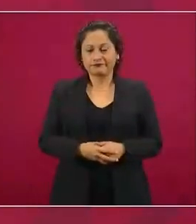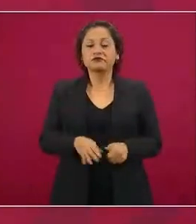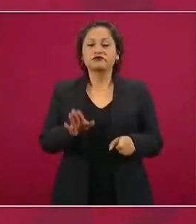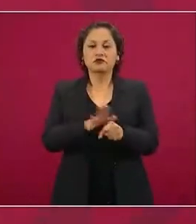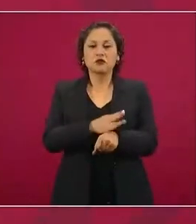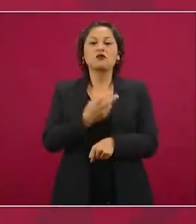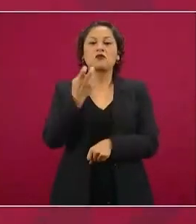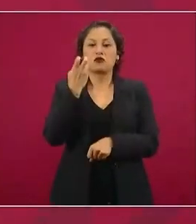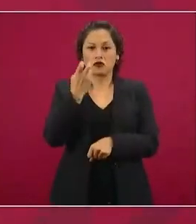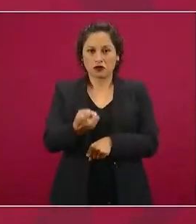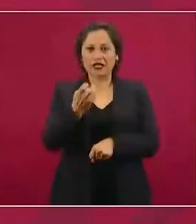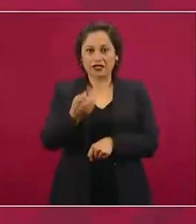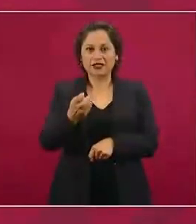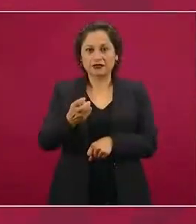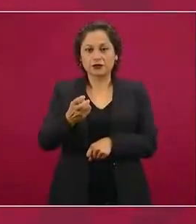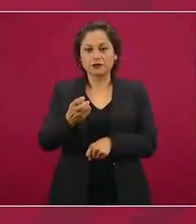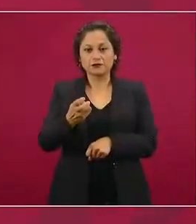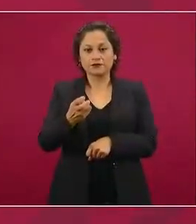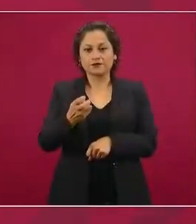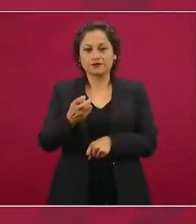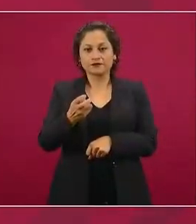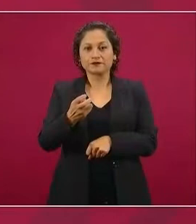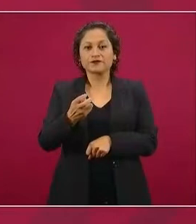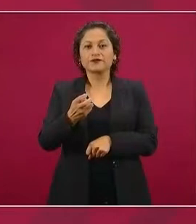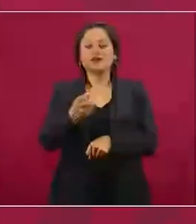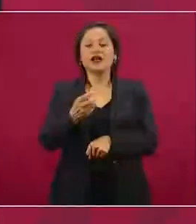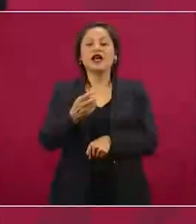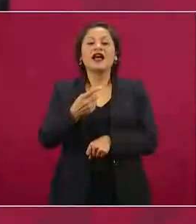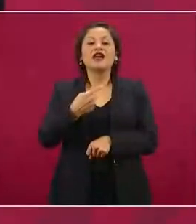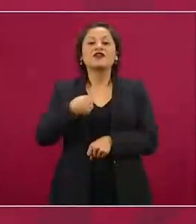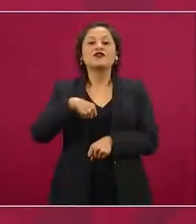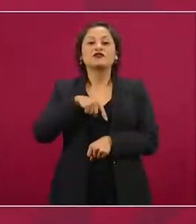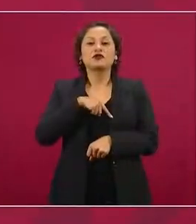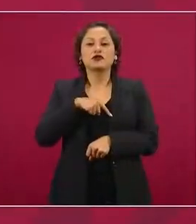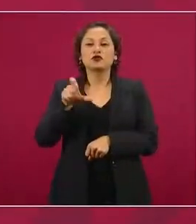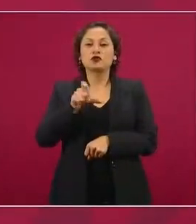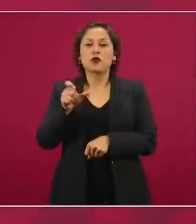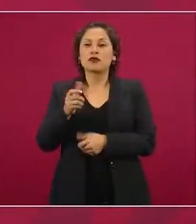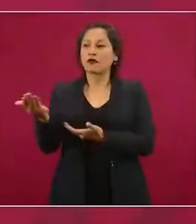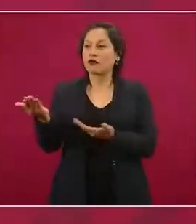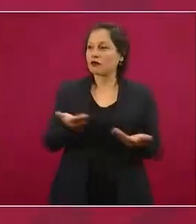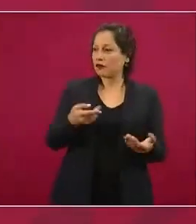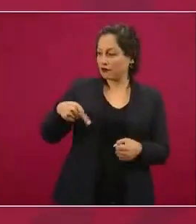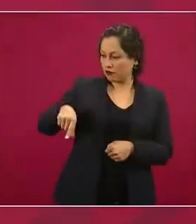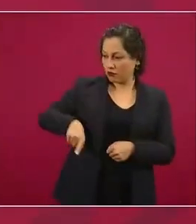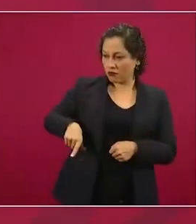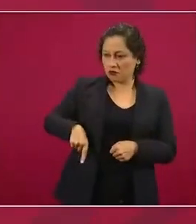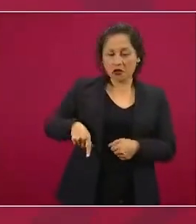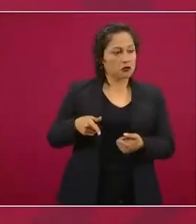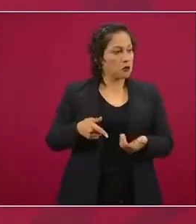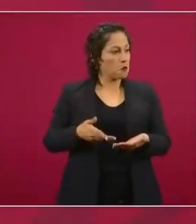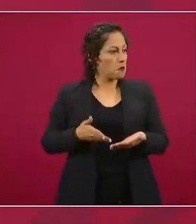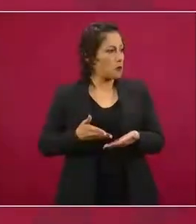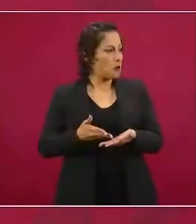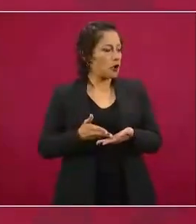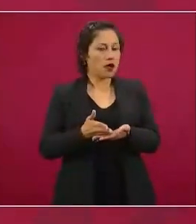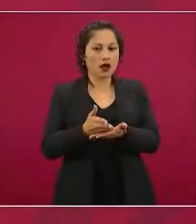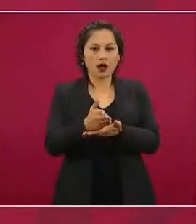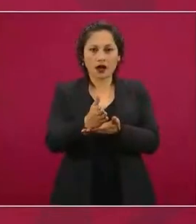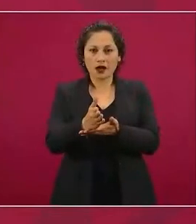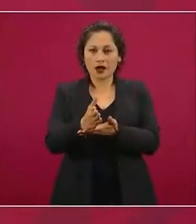pusieron tantos obstáculos, porque pensaron que cuando hablábamos de cambio iba a ser lo mismo.